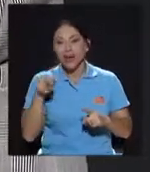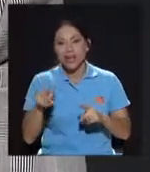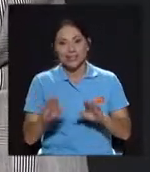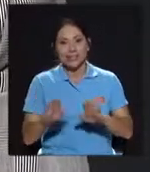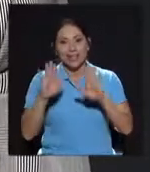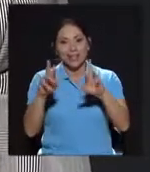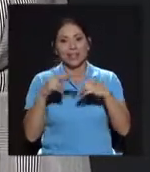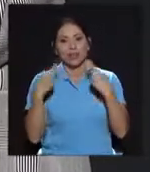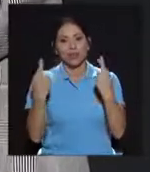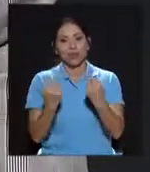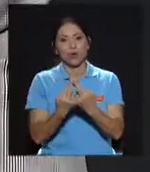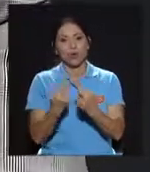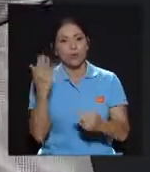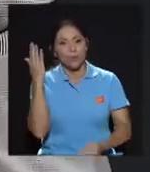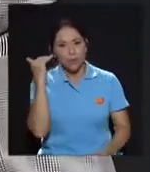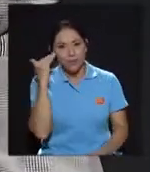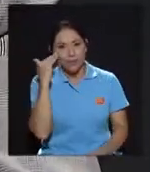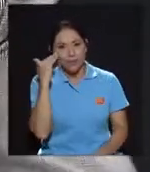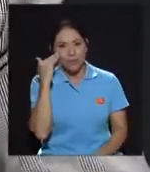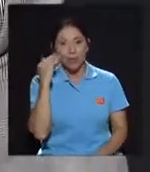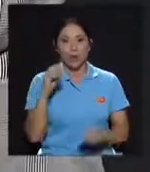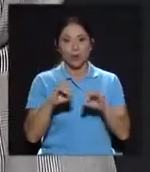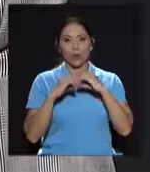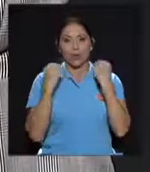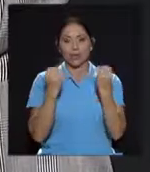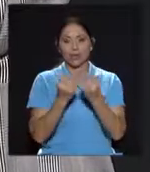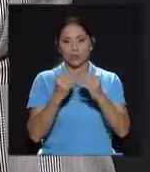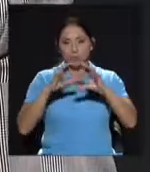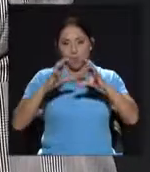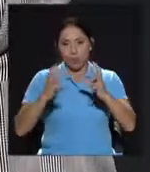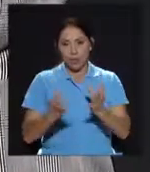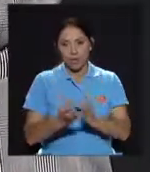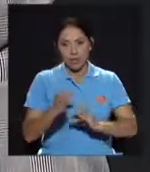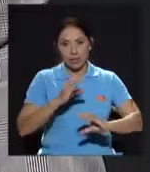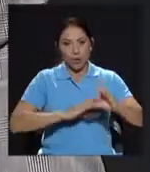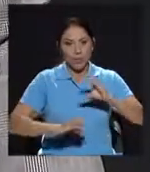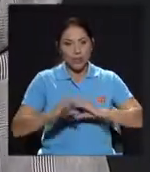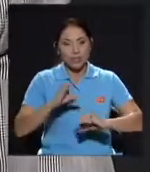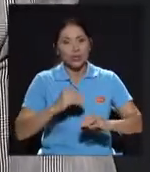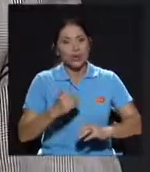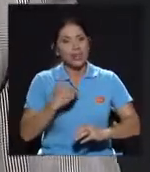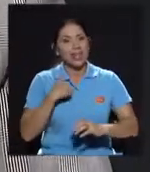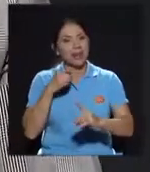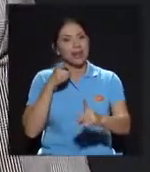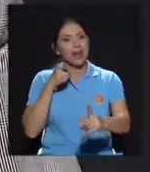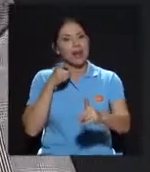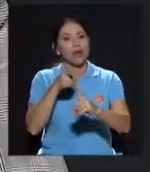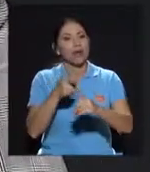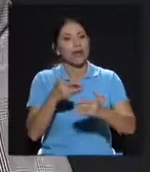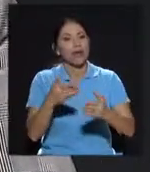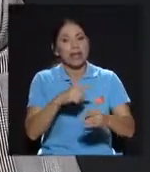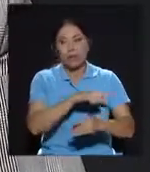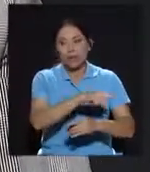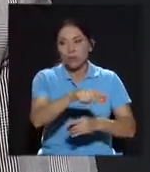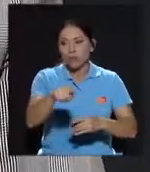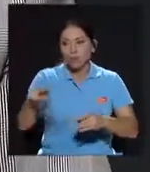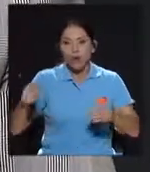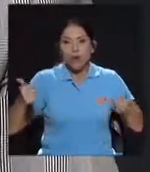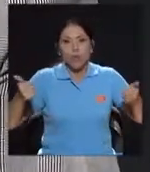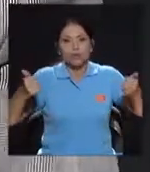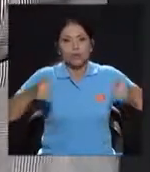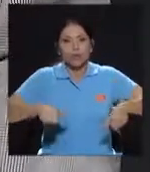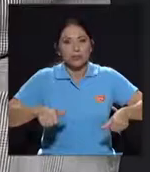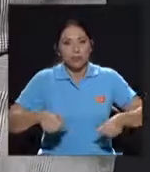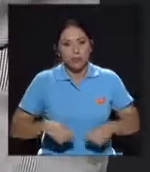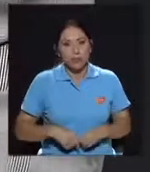mundial de comercio tiene la lógica del consenso entonces es